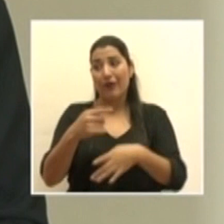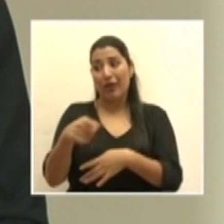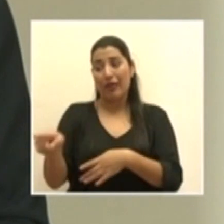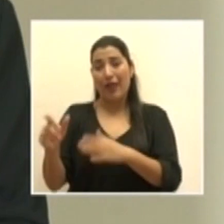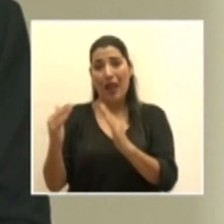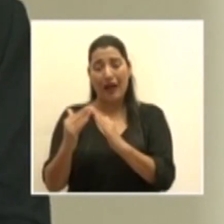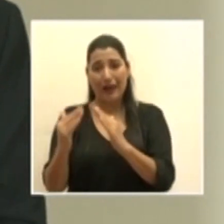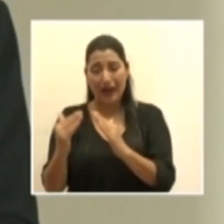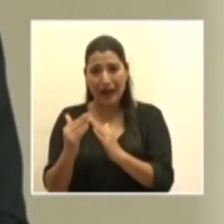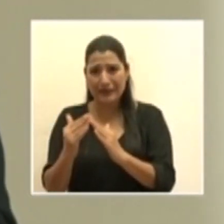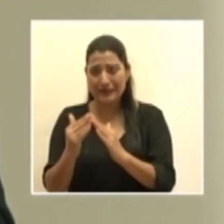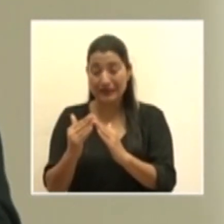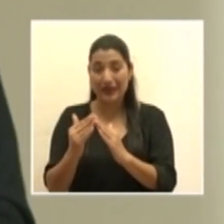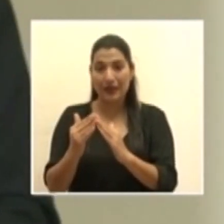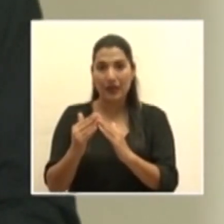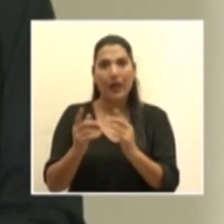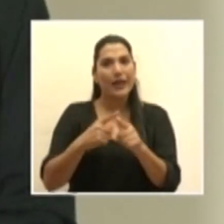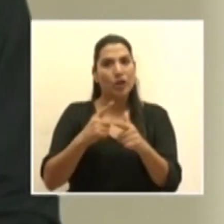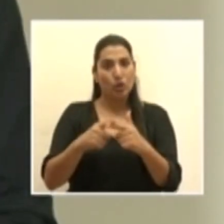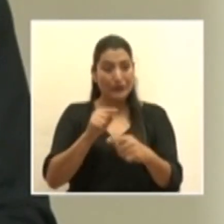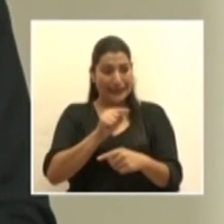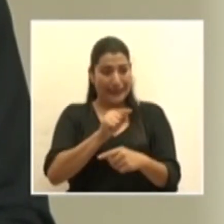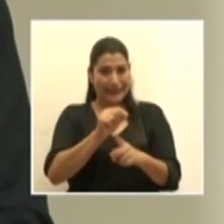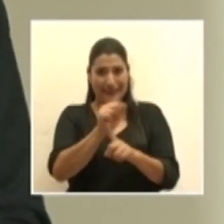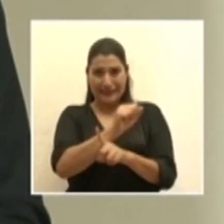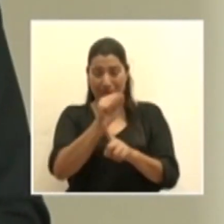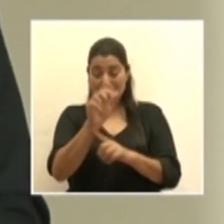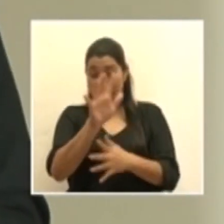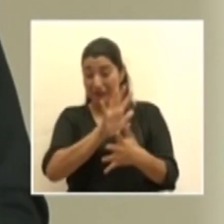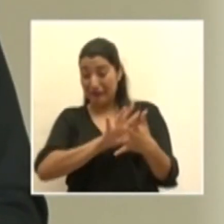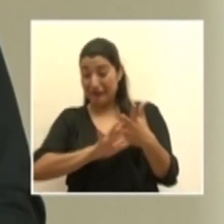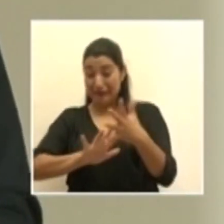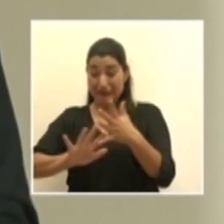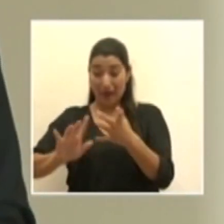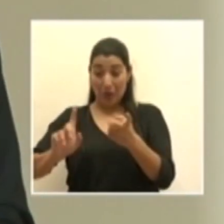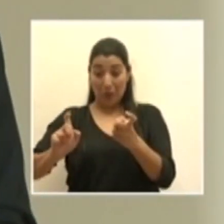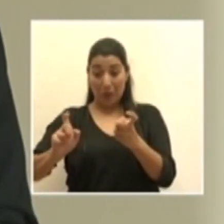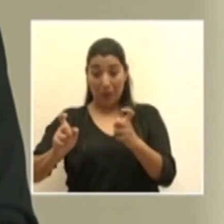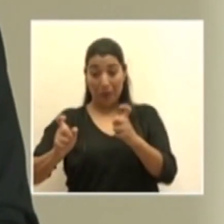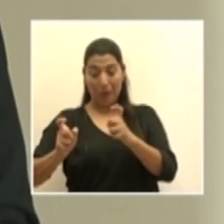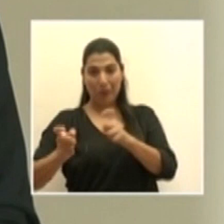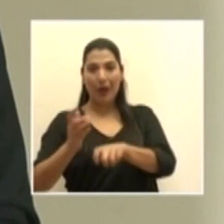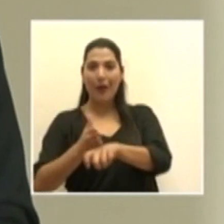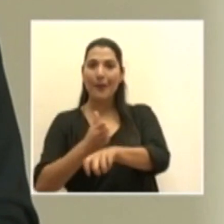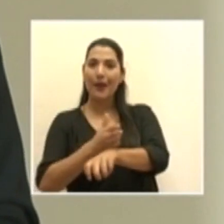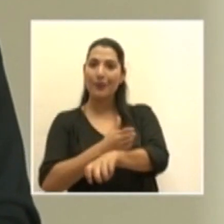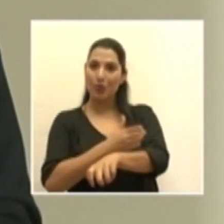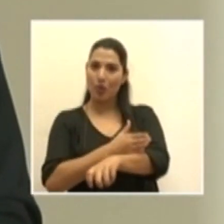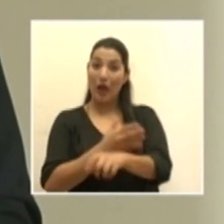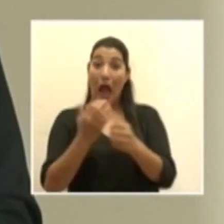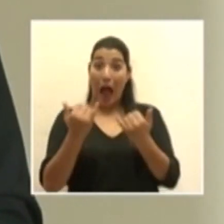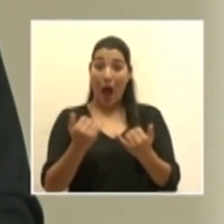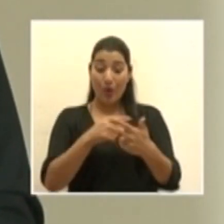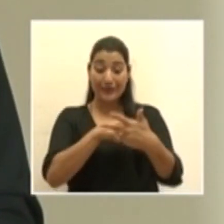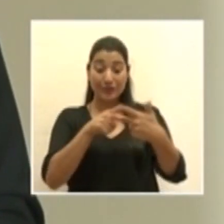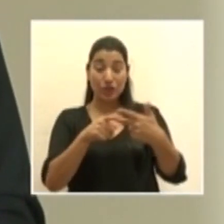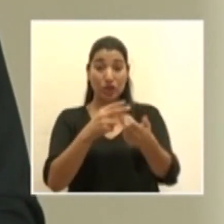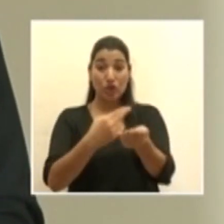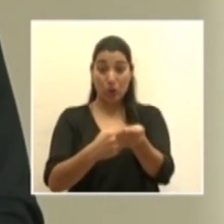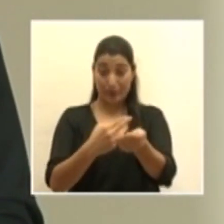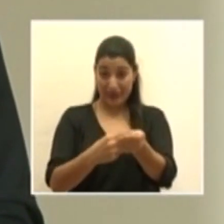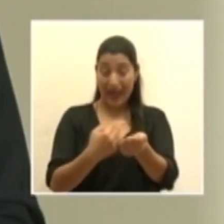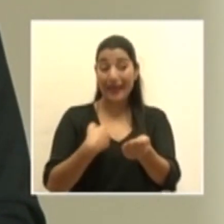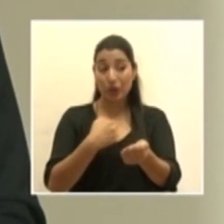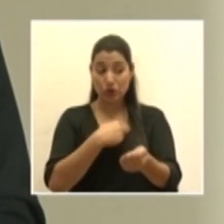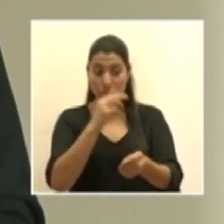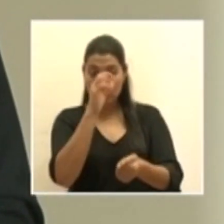estos momentos y vean cómo hemos ido mejorando cada vez más los protocolos, que ahorita en estos 3 hospitales donde se